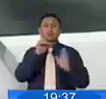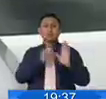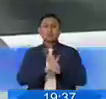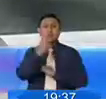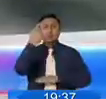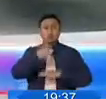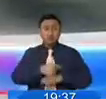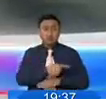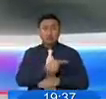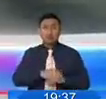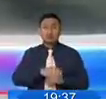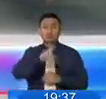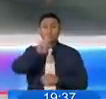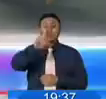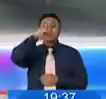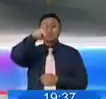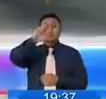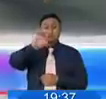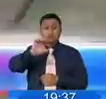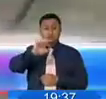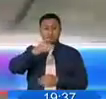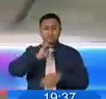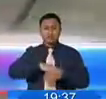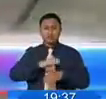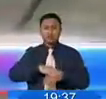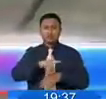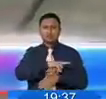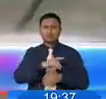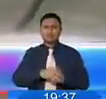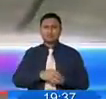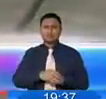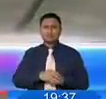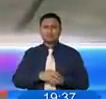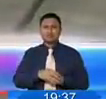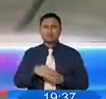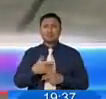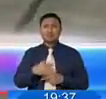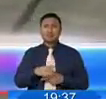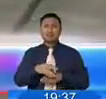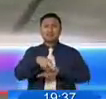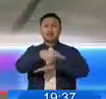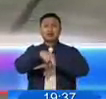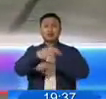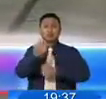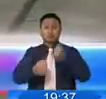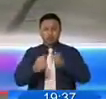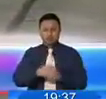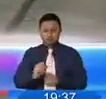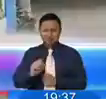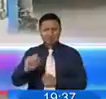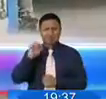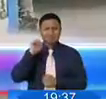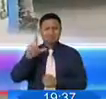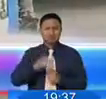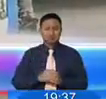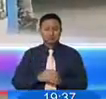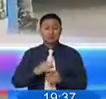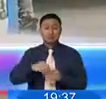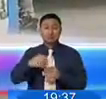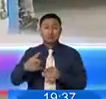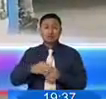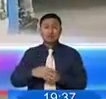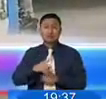se registran en la UPC de La Pulida a causa de presuntos sobreprecios en la venta de accesorios para vehículos a las afueras del Centro de